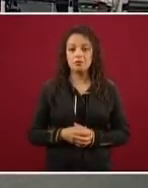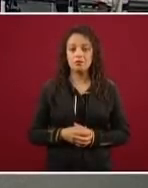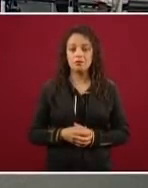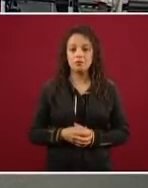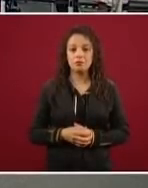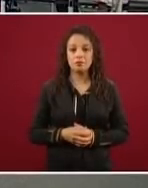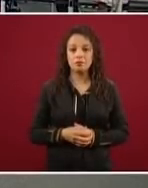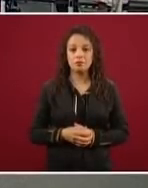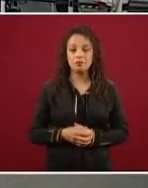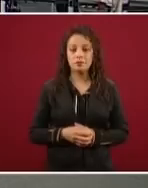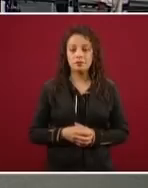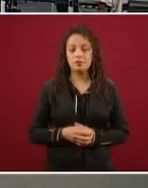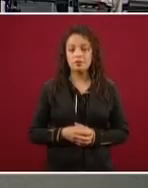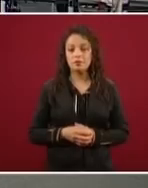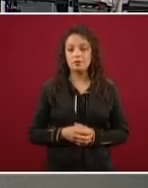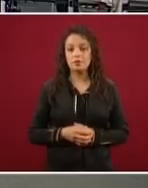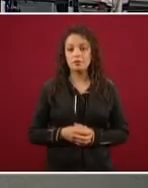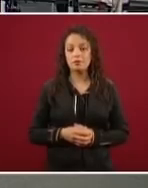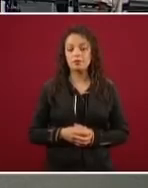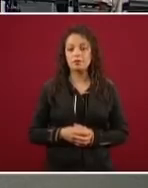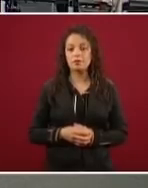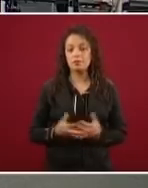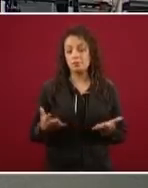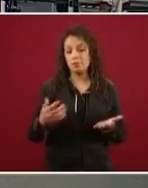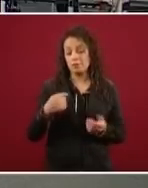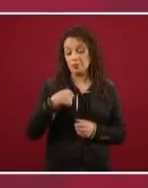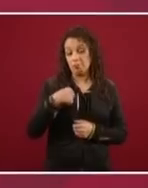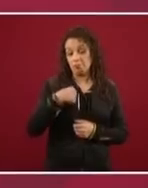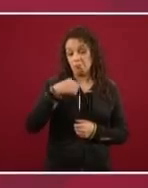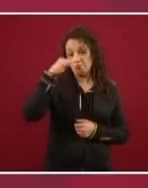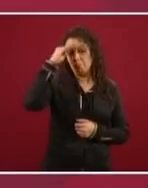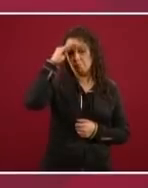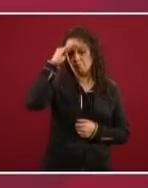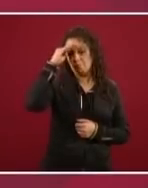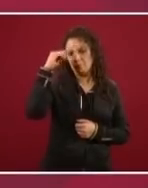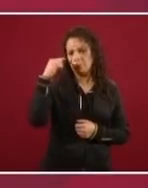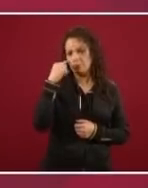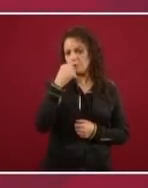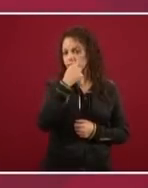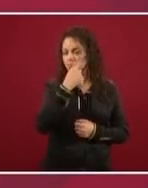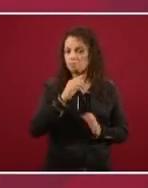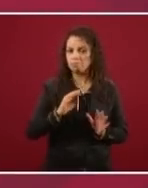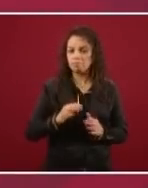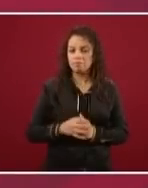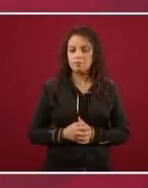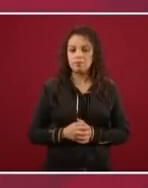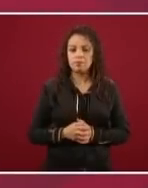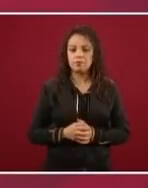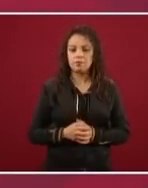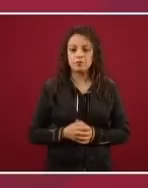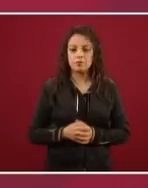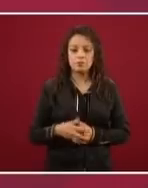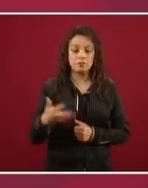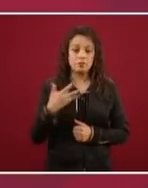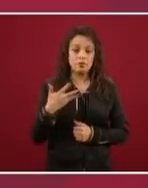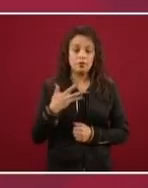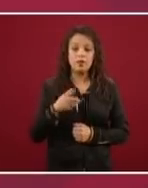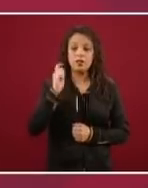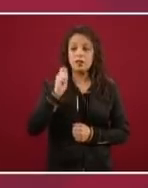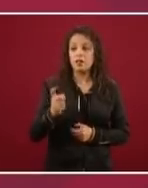pues yo creo que tuvo que haber una autorización